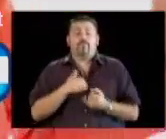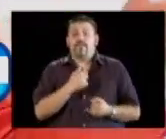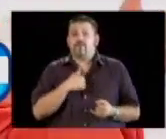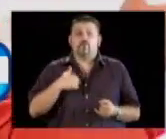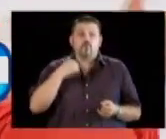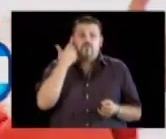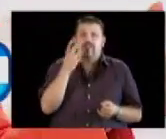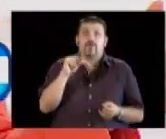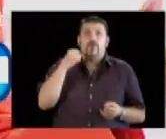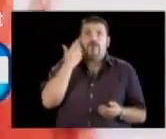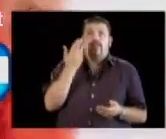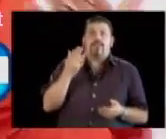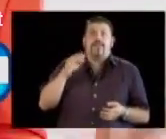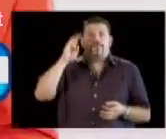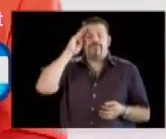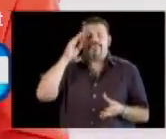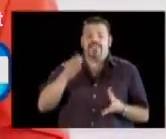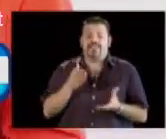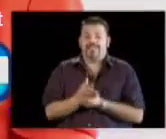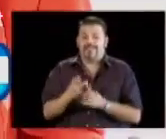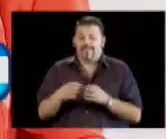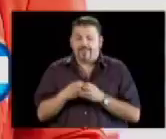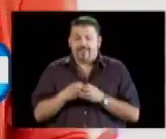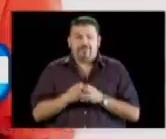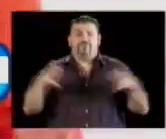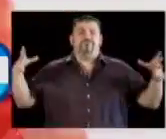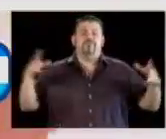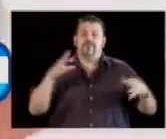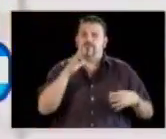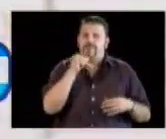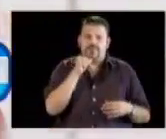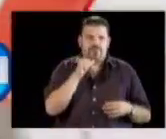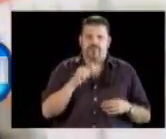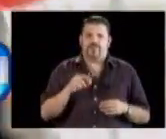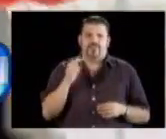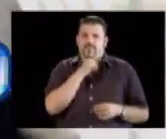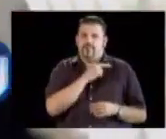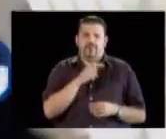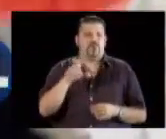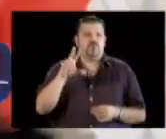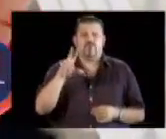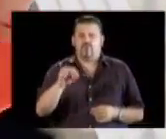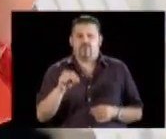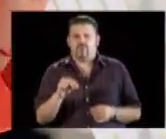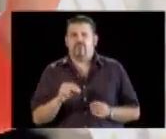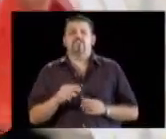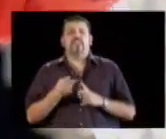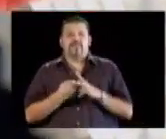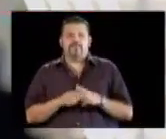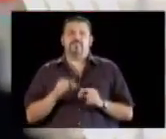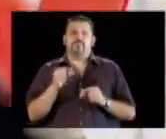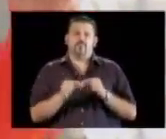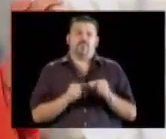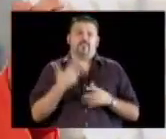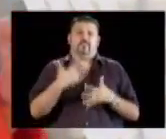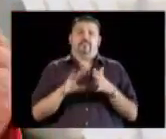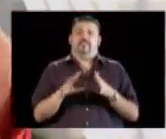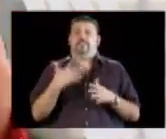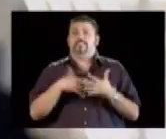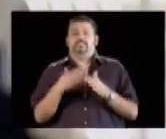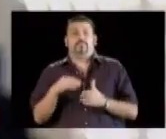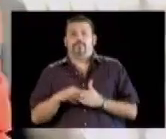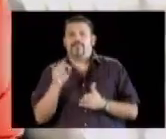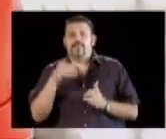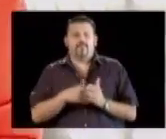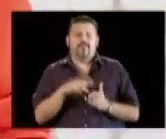No quieran de entrada, y por eso no se la creen muchos de ustedes, porque dicen, ah, pues ya entro y gano de inmediato, no sé, 10, 15, 20 mil pesos.